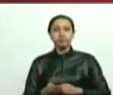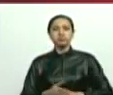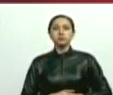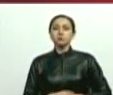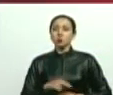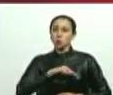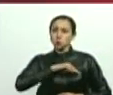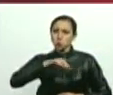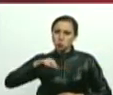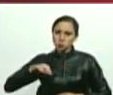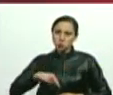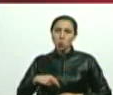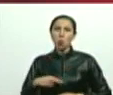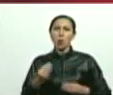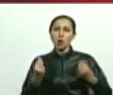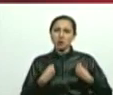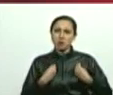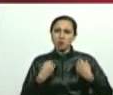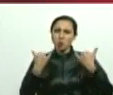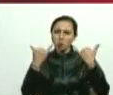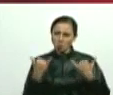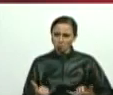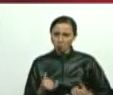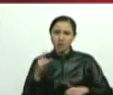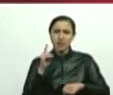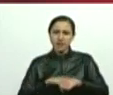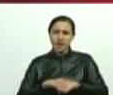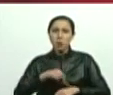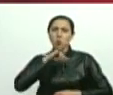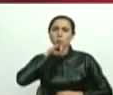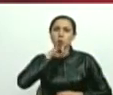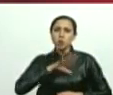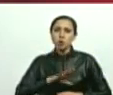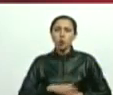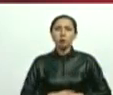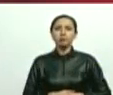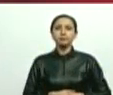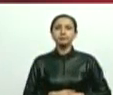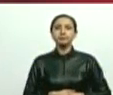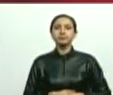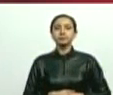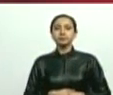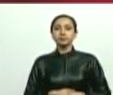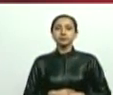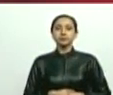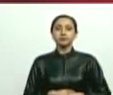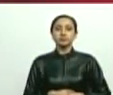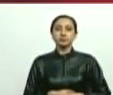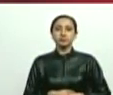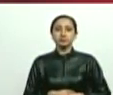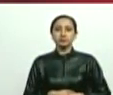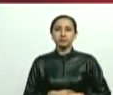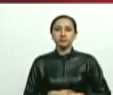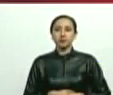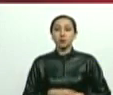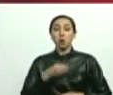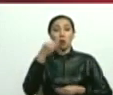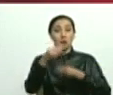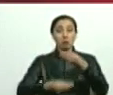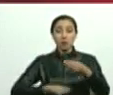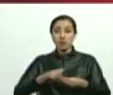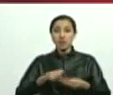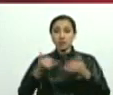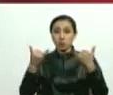nosotros estamos viviendo un momento histórico. Sin lugar a dudas, lo que va a ocurrir aquí